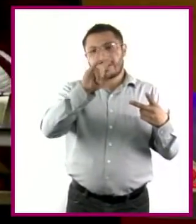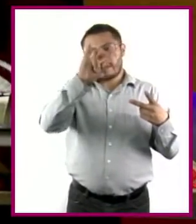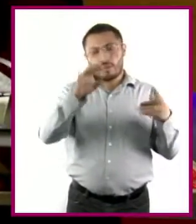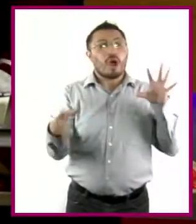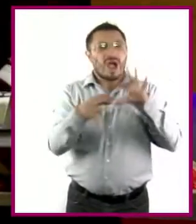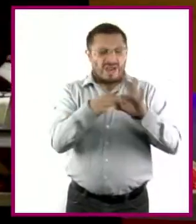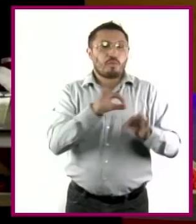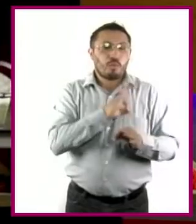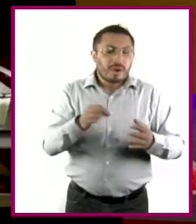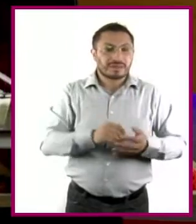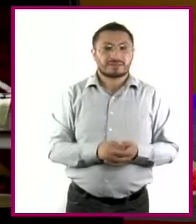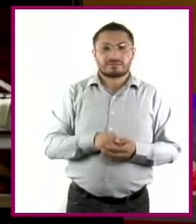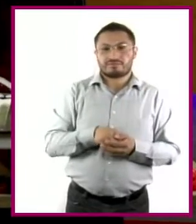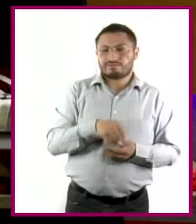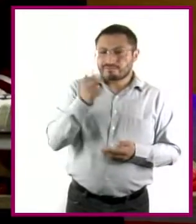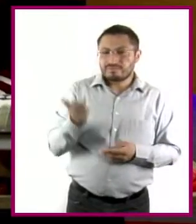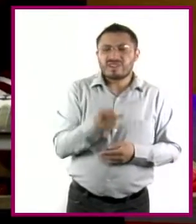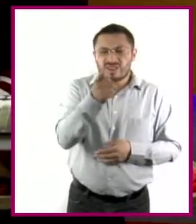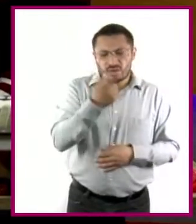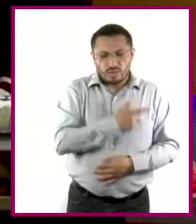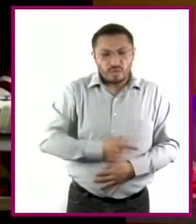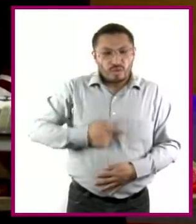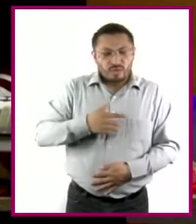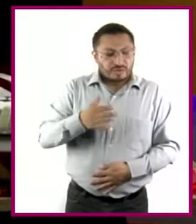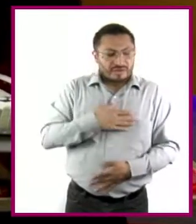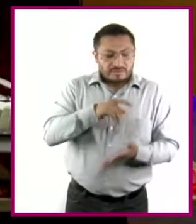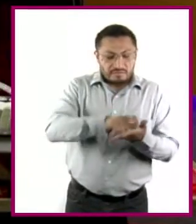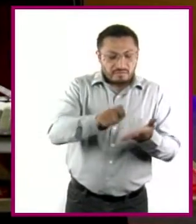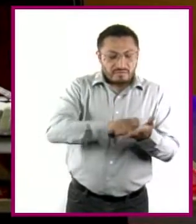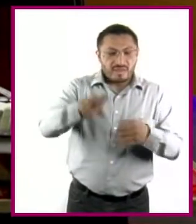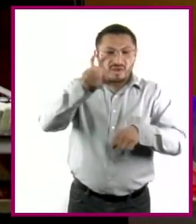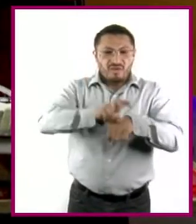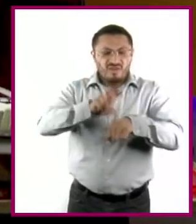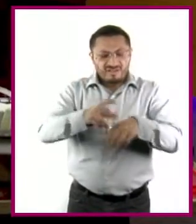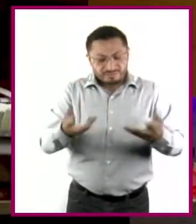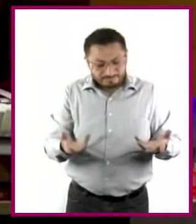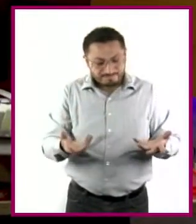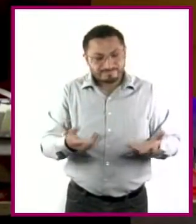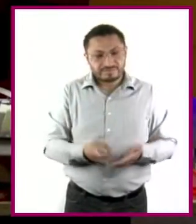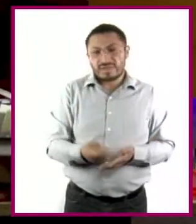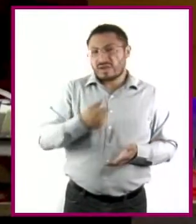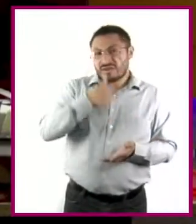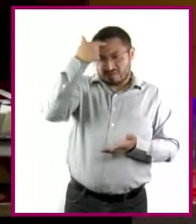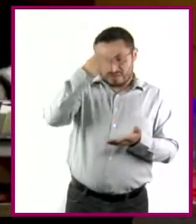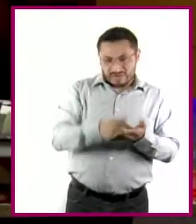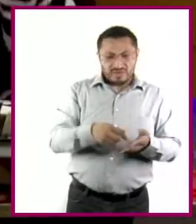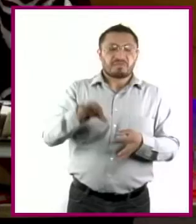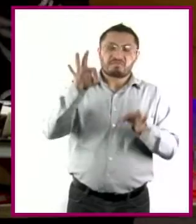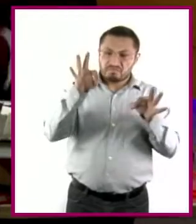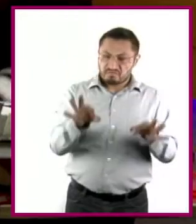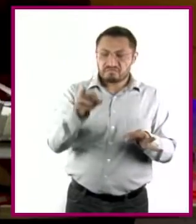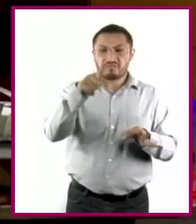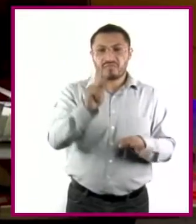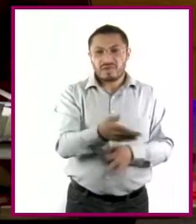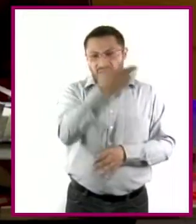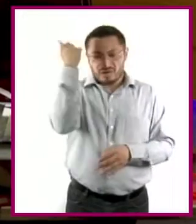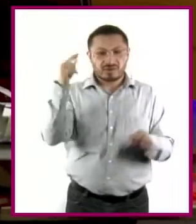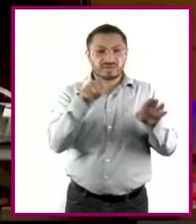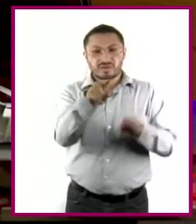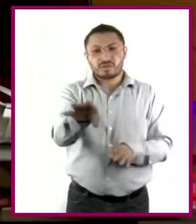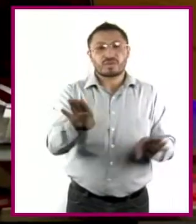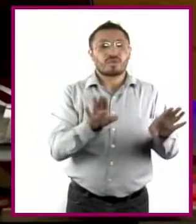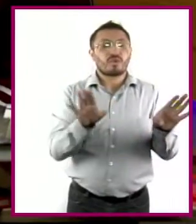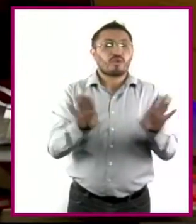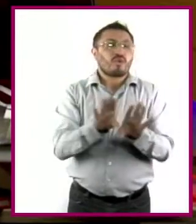ya te está gustando mi ensayo de los huevos fritos? Estoy empezando a creer que es una genialidad, aunque no sé en qué método te